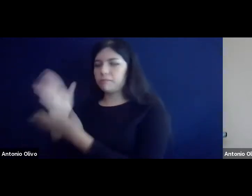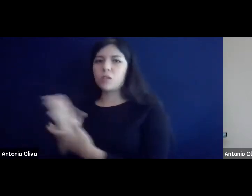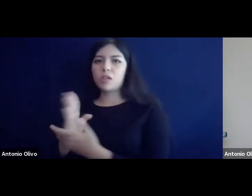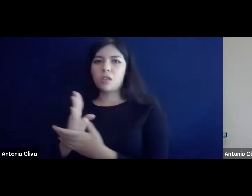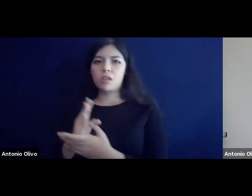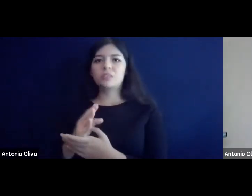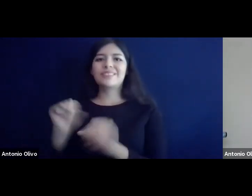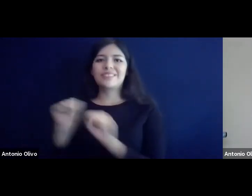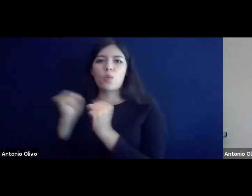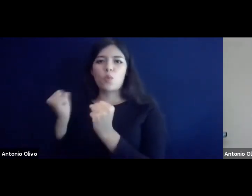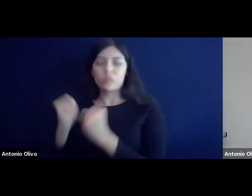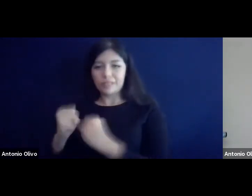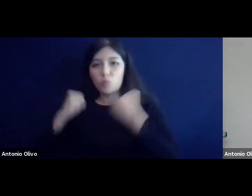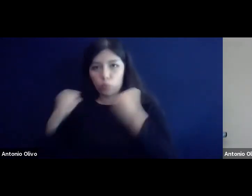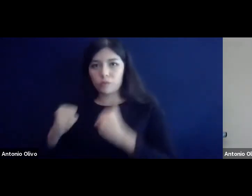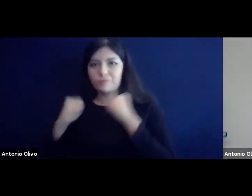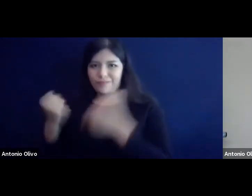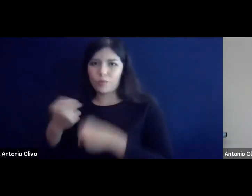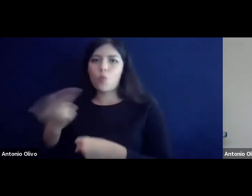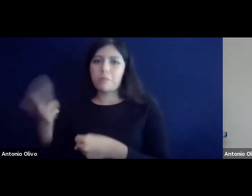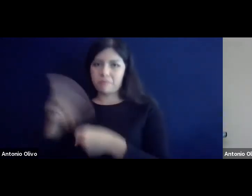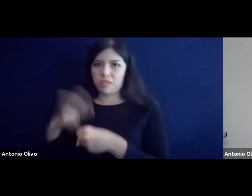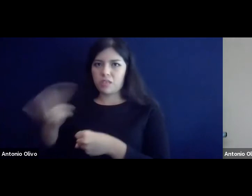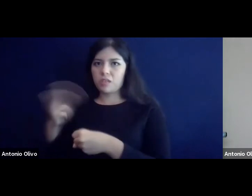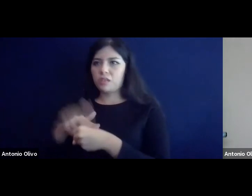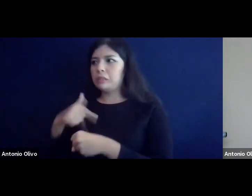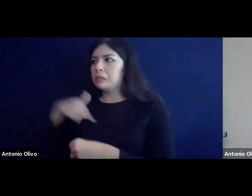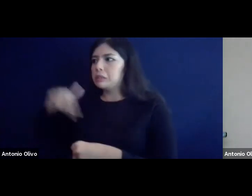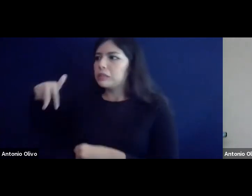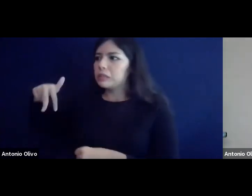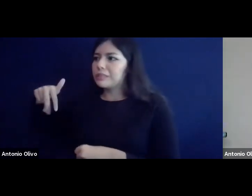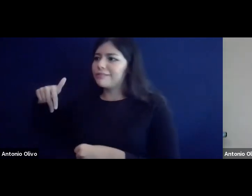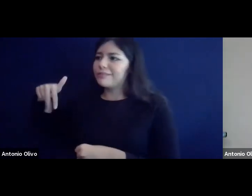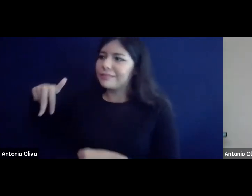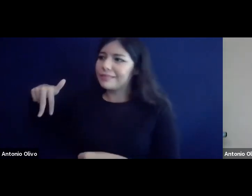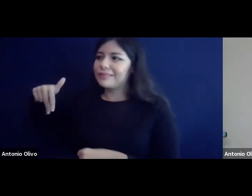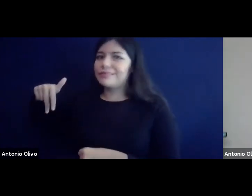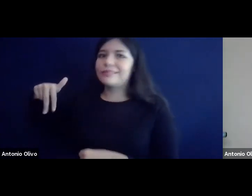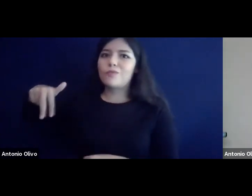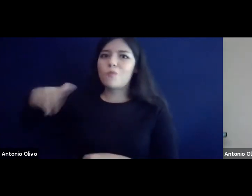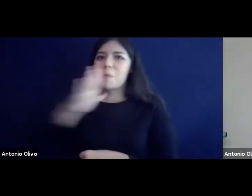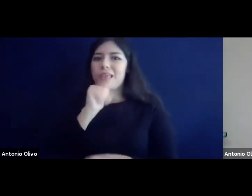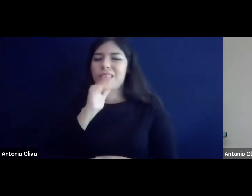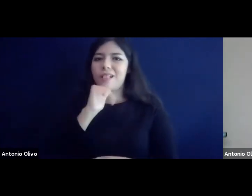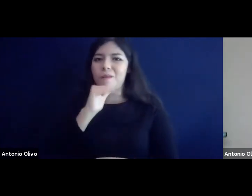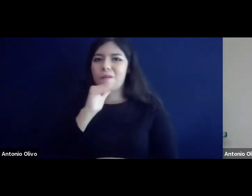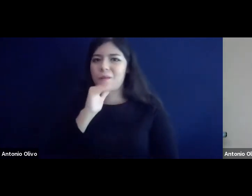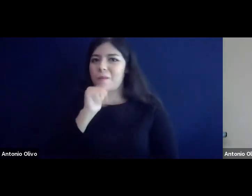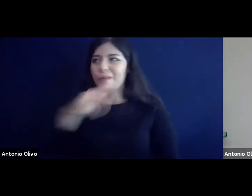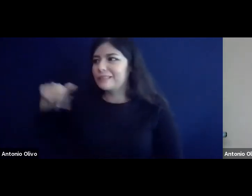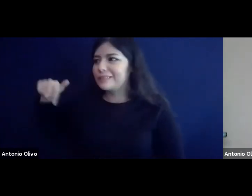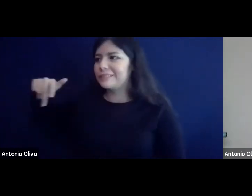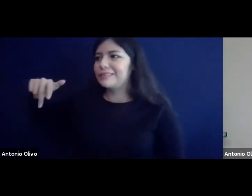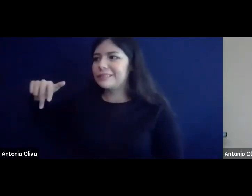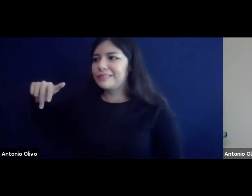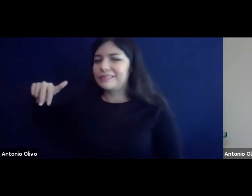tu cerebro le está dando una orden y no entiende la pierna. O sea, el bastón es porque el neurocirujano